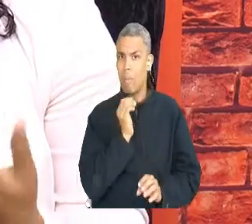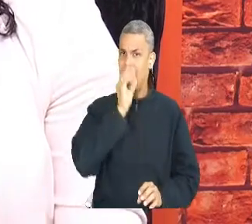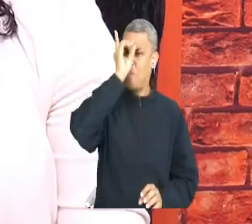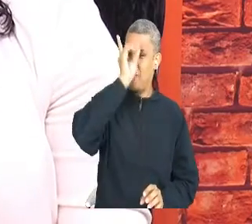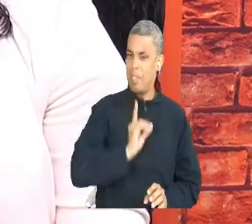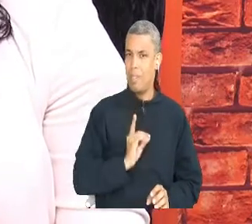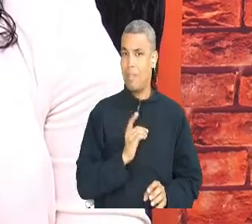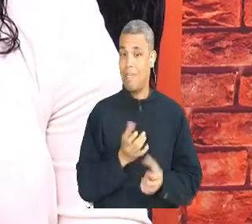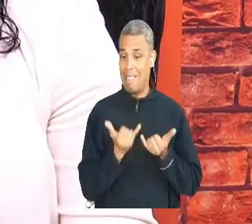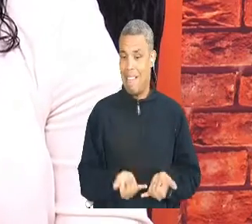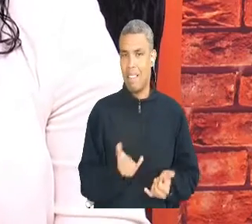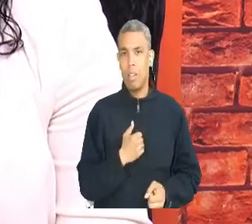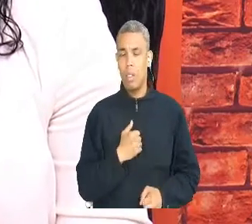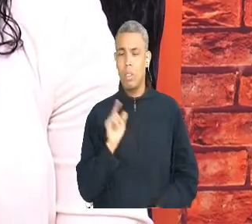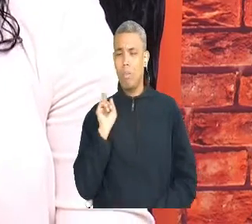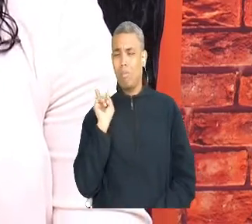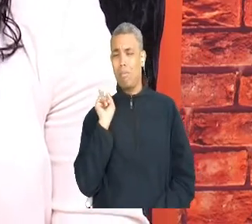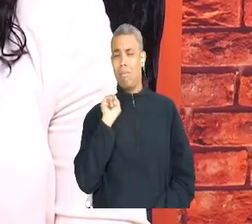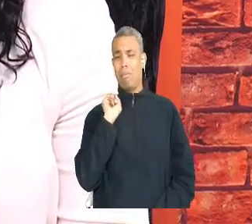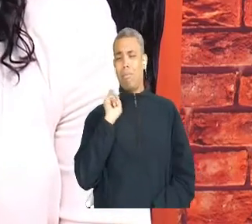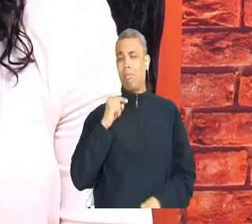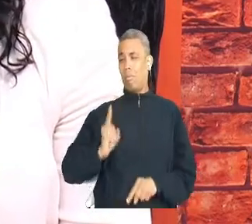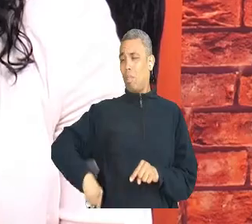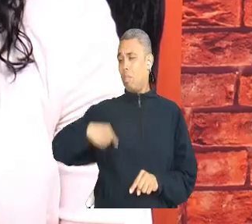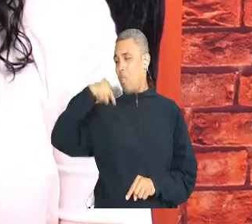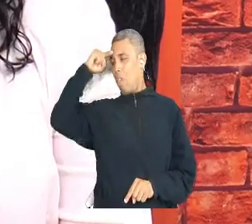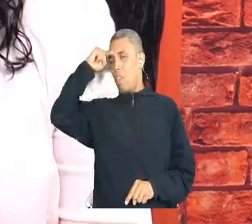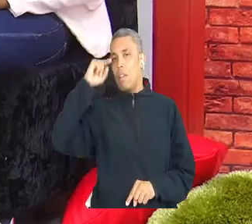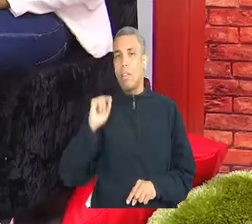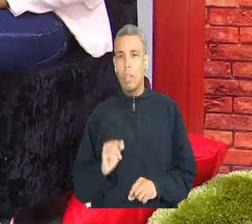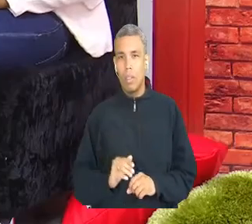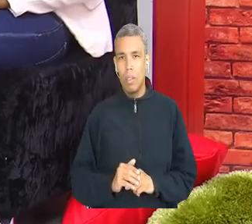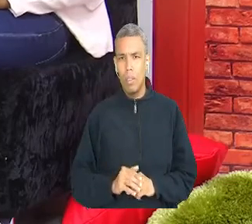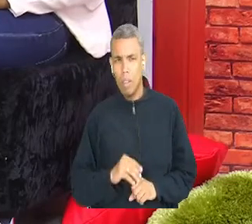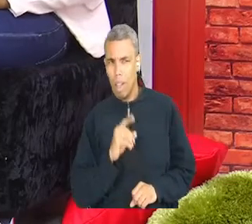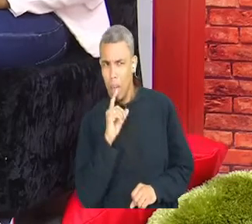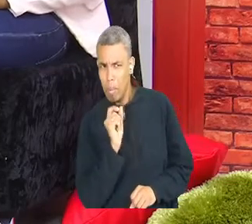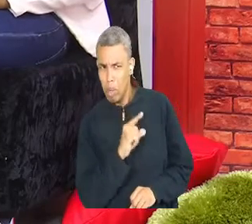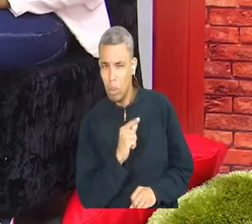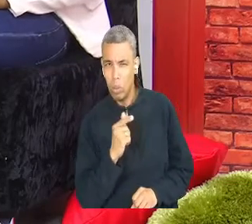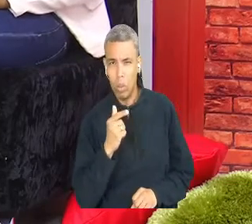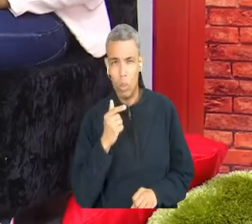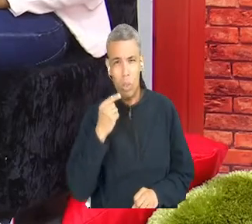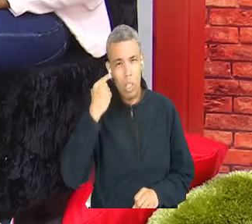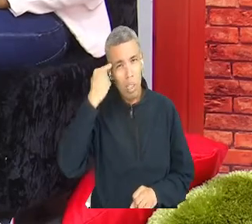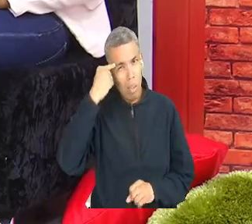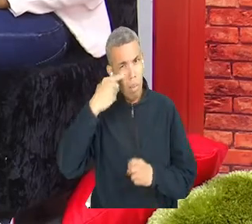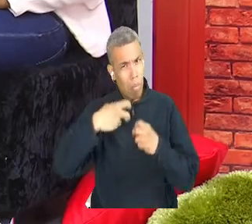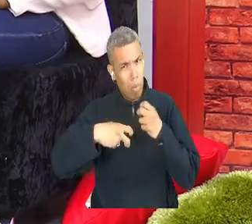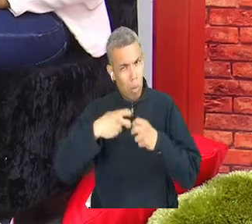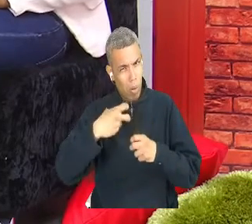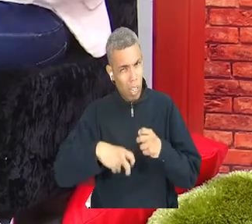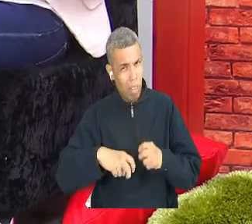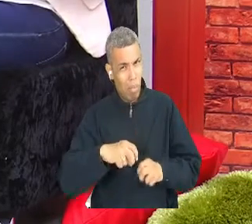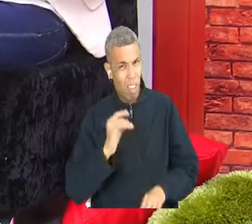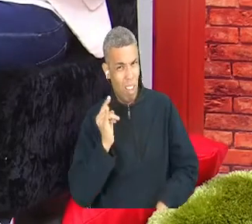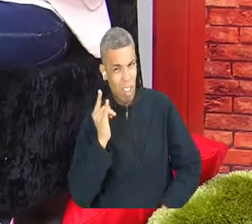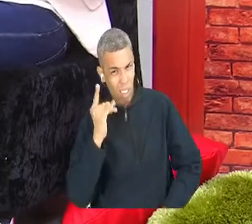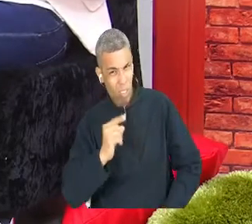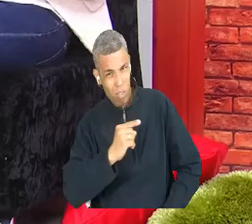veces también puede ser un tema de depende depresión esto se puede convertir patológico si puede llegar a ser patológico porque pues está